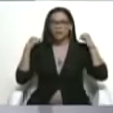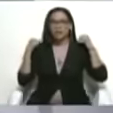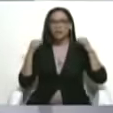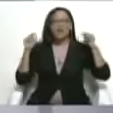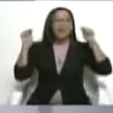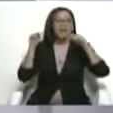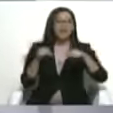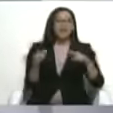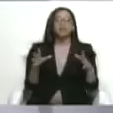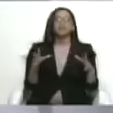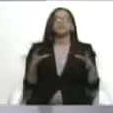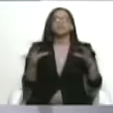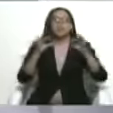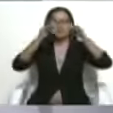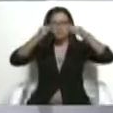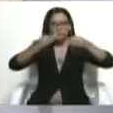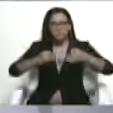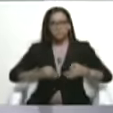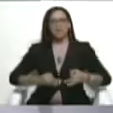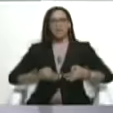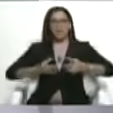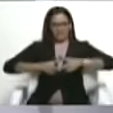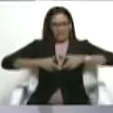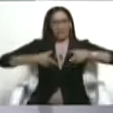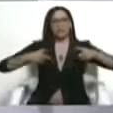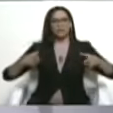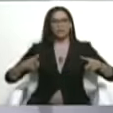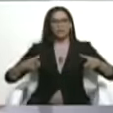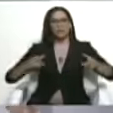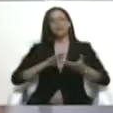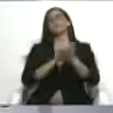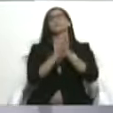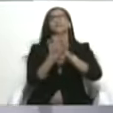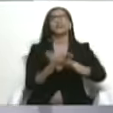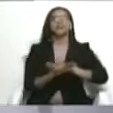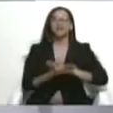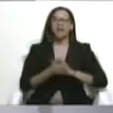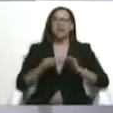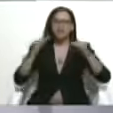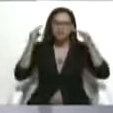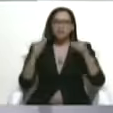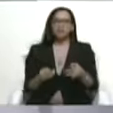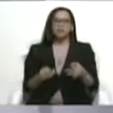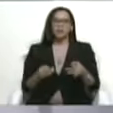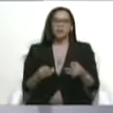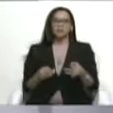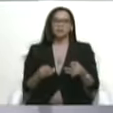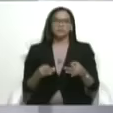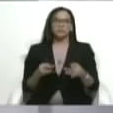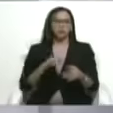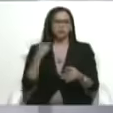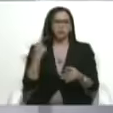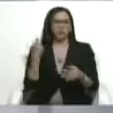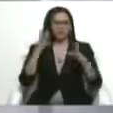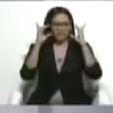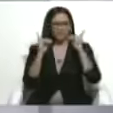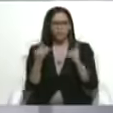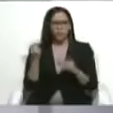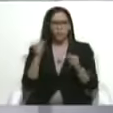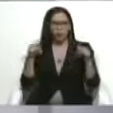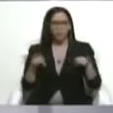eso se consolide, a que eso crezca y desaparezca de forma definitiva, no solo decisiva como ahora,